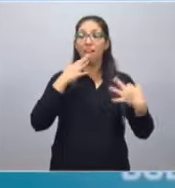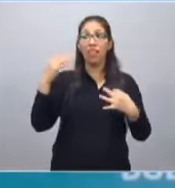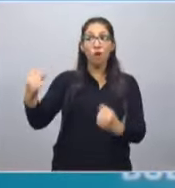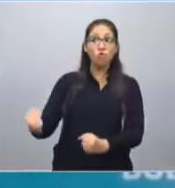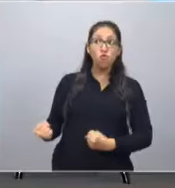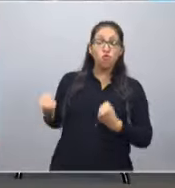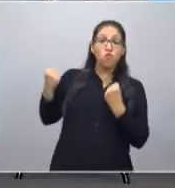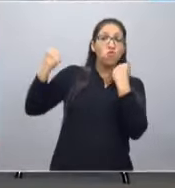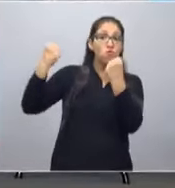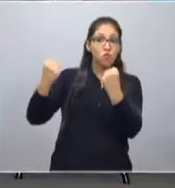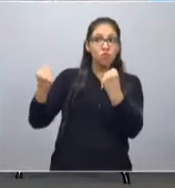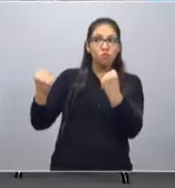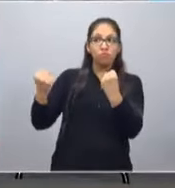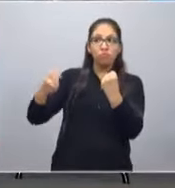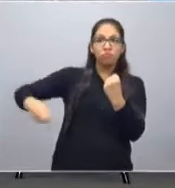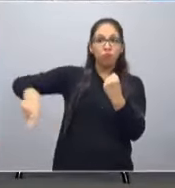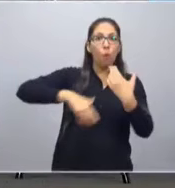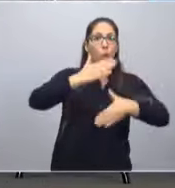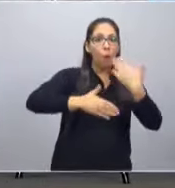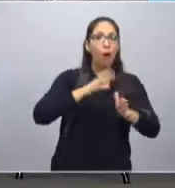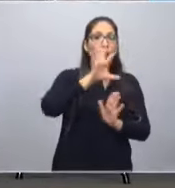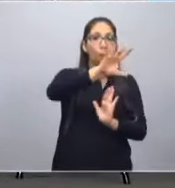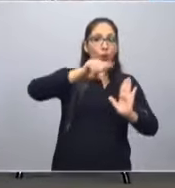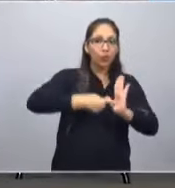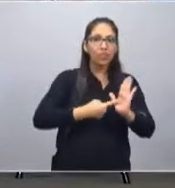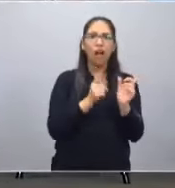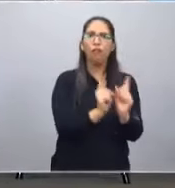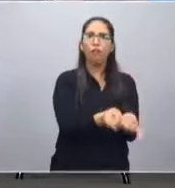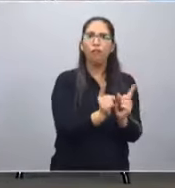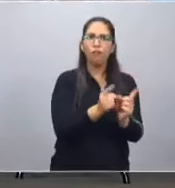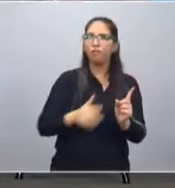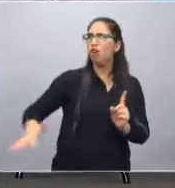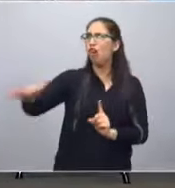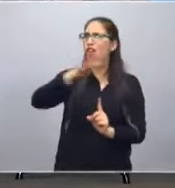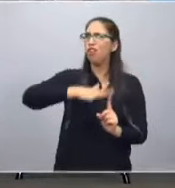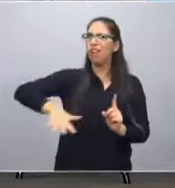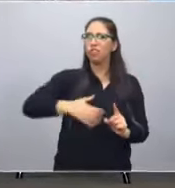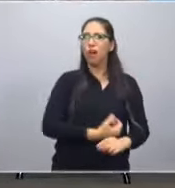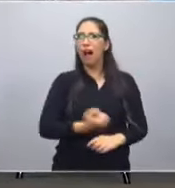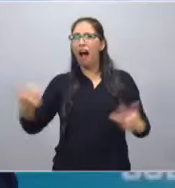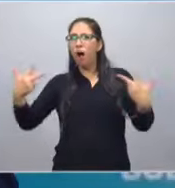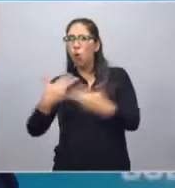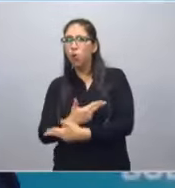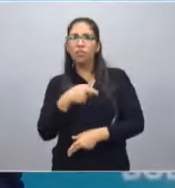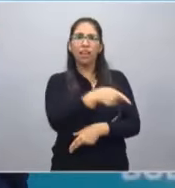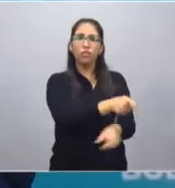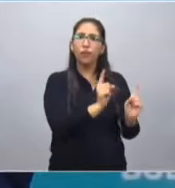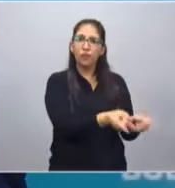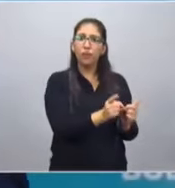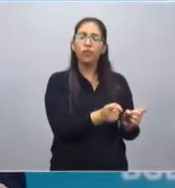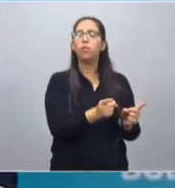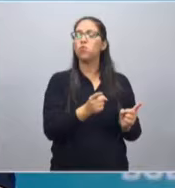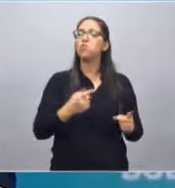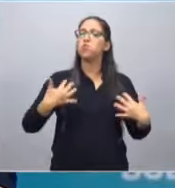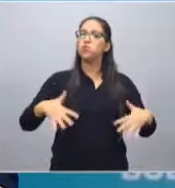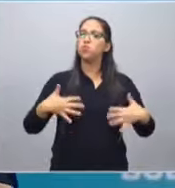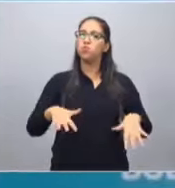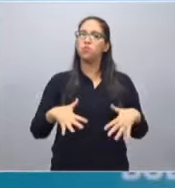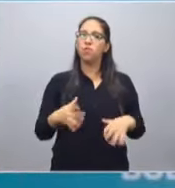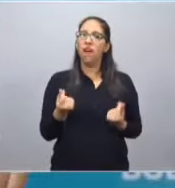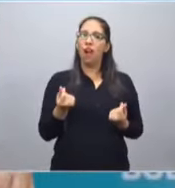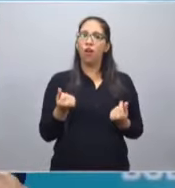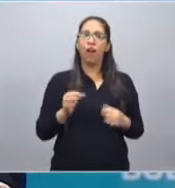popella poder seguir sosteniendo los juegos bonaerenses en este contexto de ajuste que estamos viviendo y el año pasado